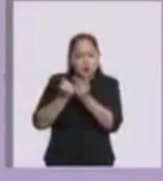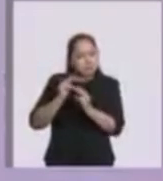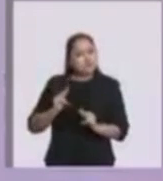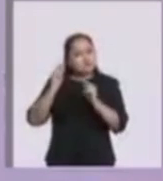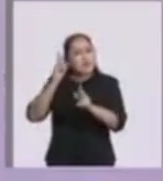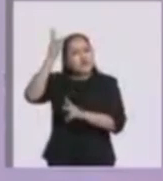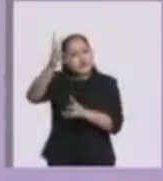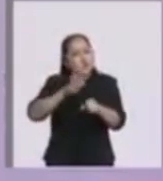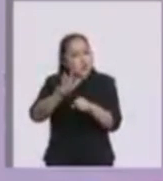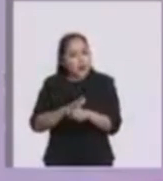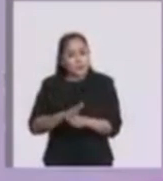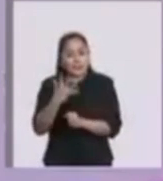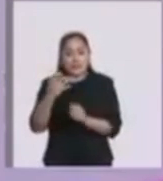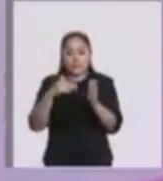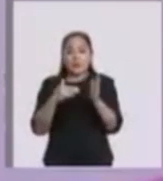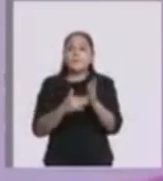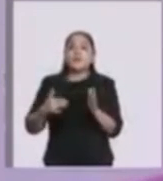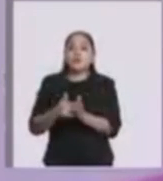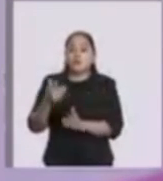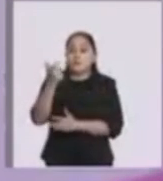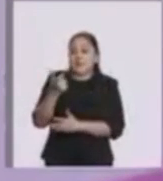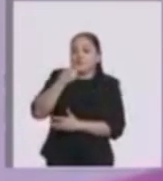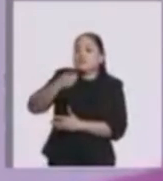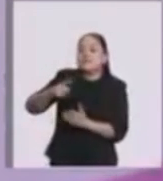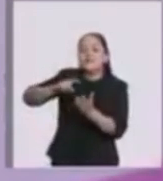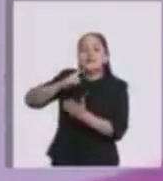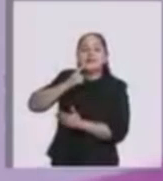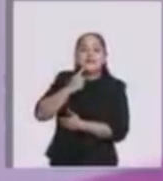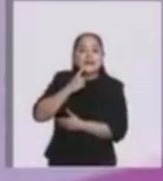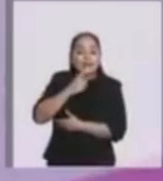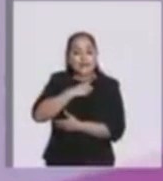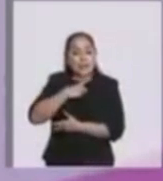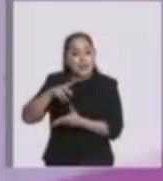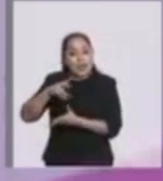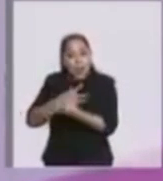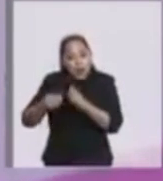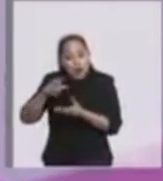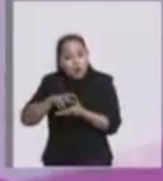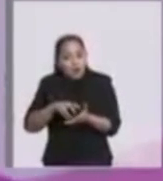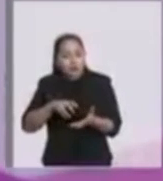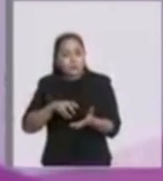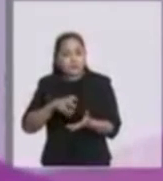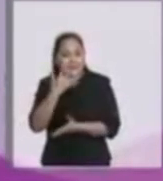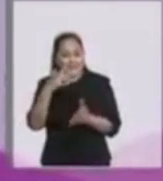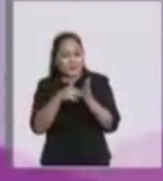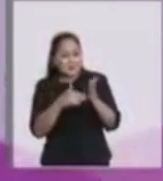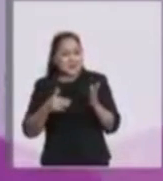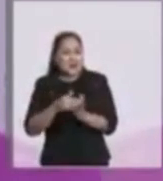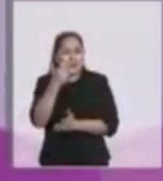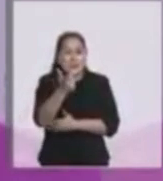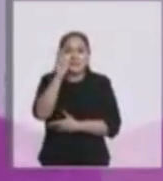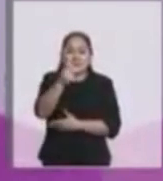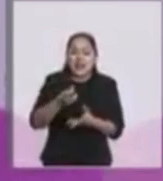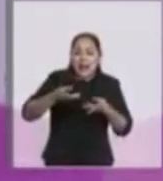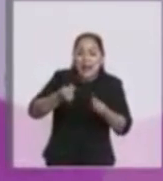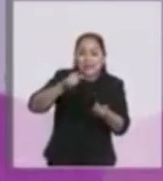haciendo. 500,000 millones de pesos, dice Andrés Manuel, que va a recuperar. 500,000 millones de pesos es todo lo que